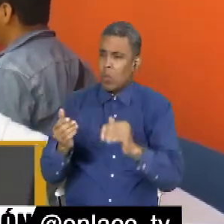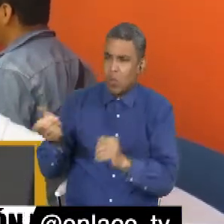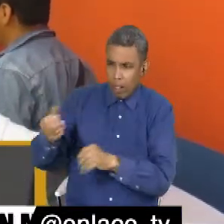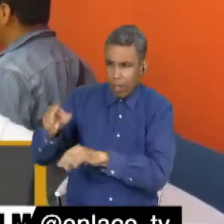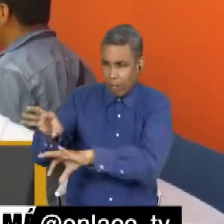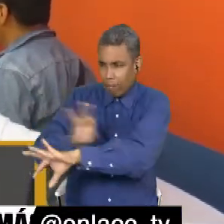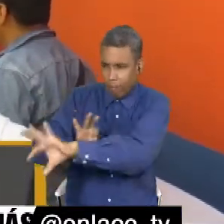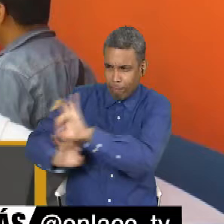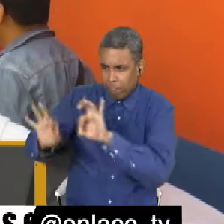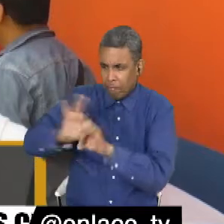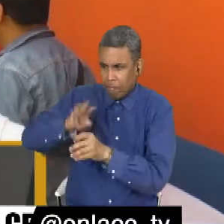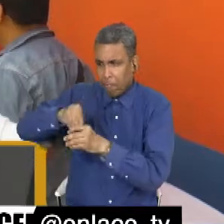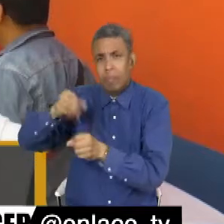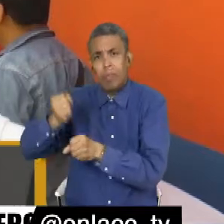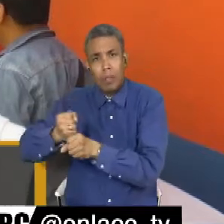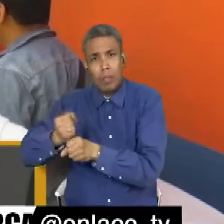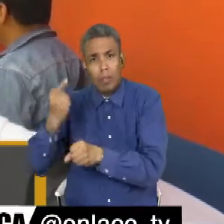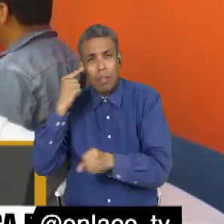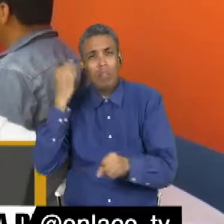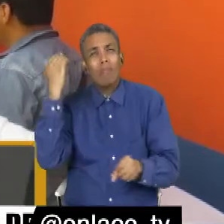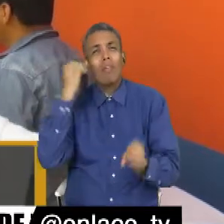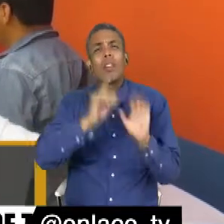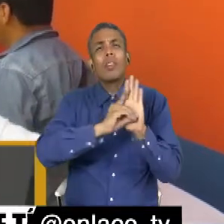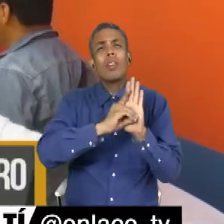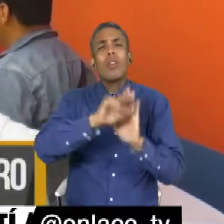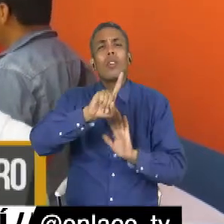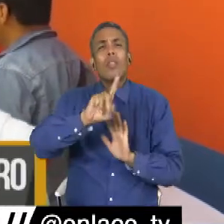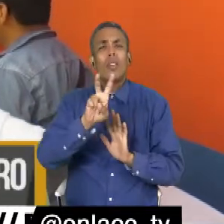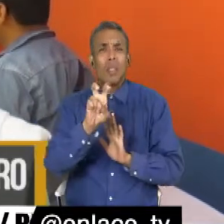centro con un decreto 183 de la alcaldía municipal, en el cual le daba